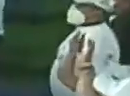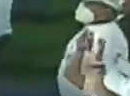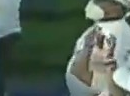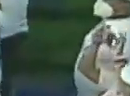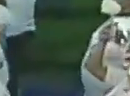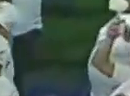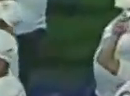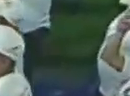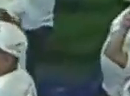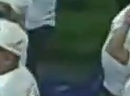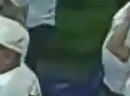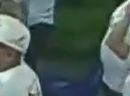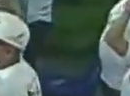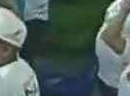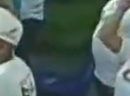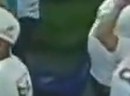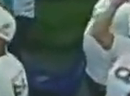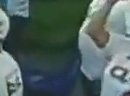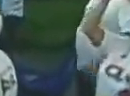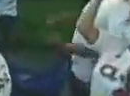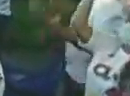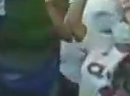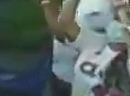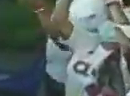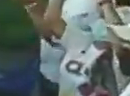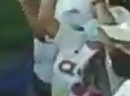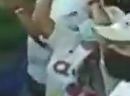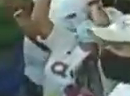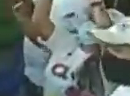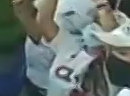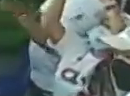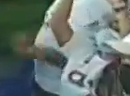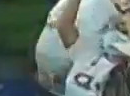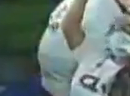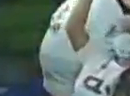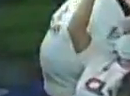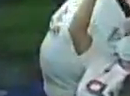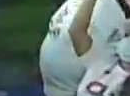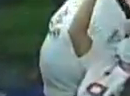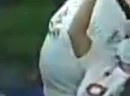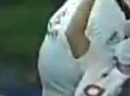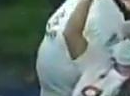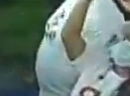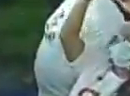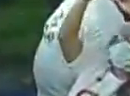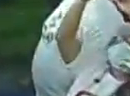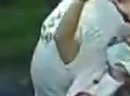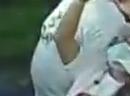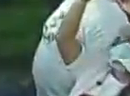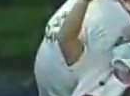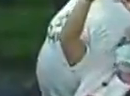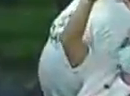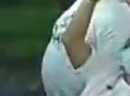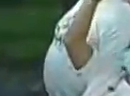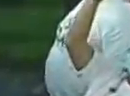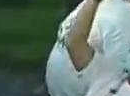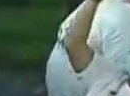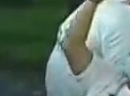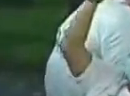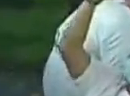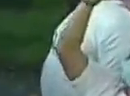Somos conciencia, somos gente para trabajar, garantizan nuestro futuro, para siempre somos los